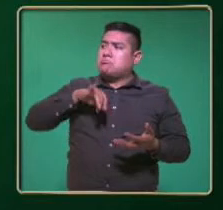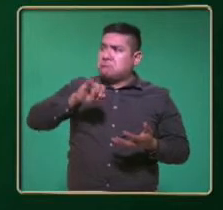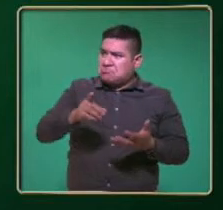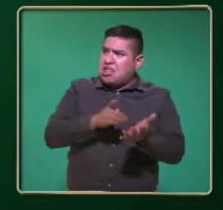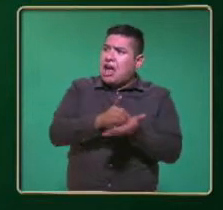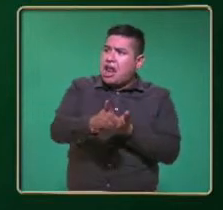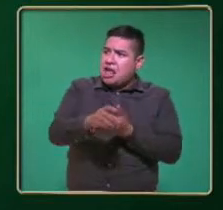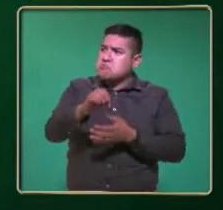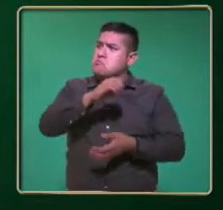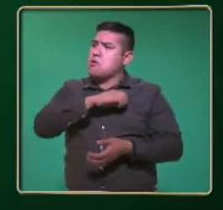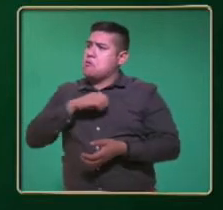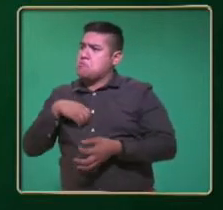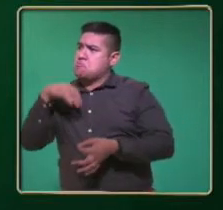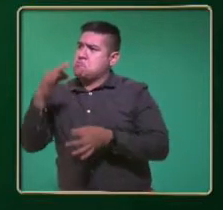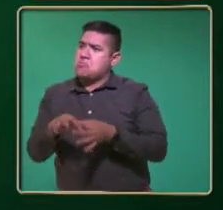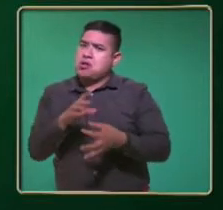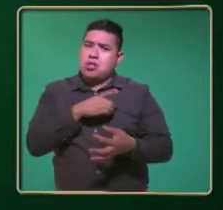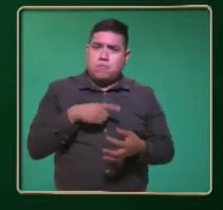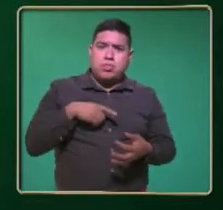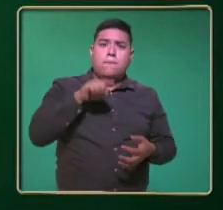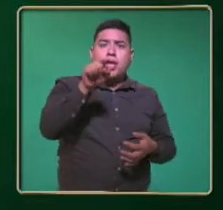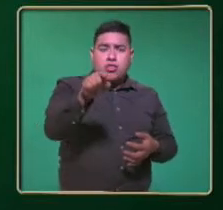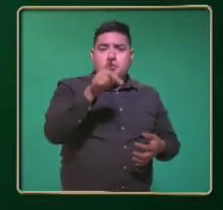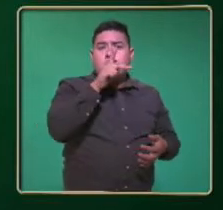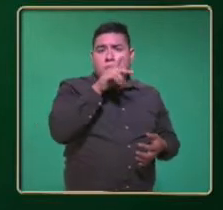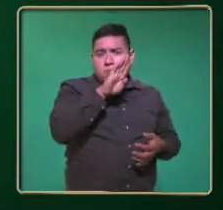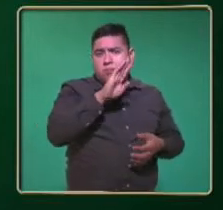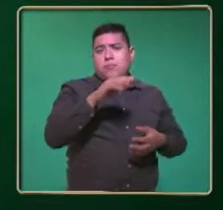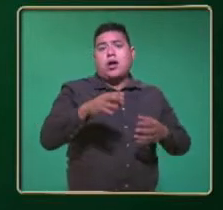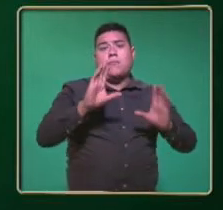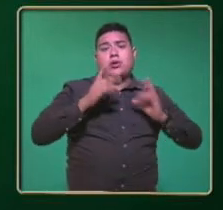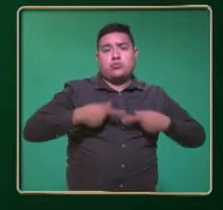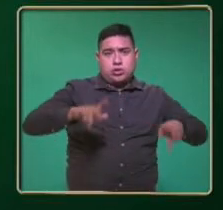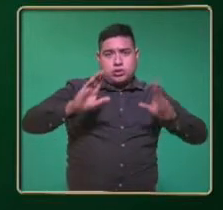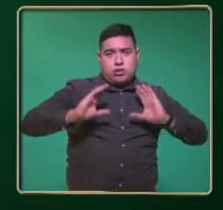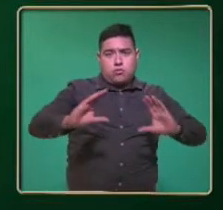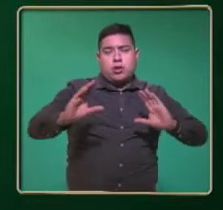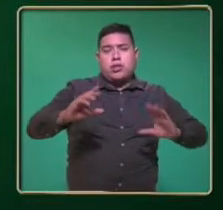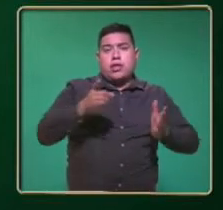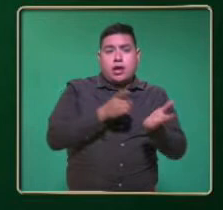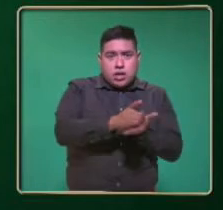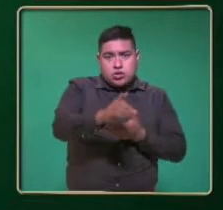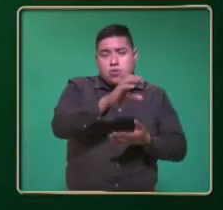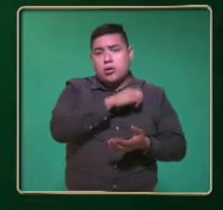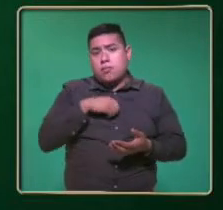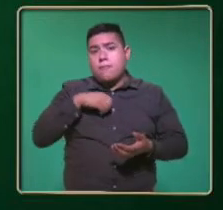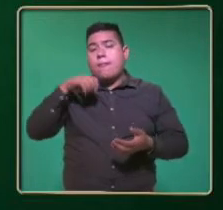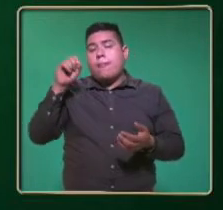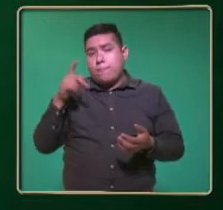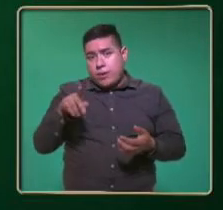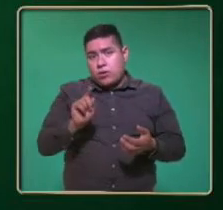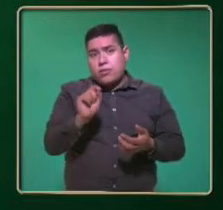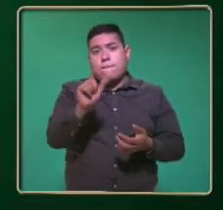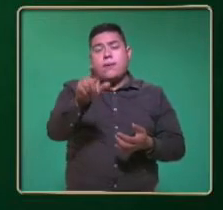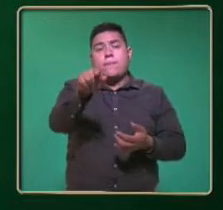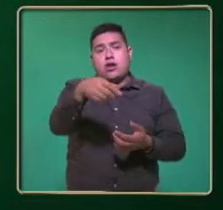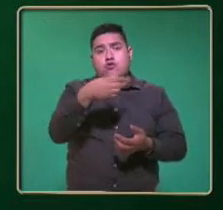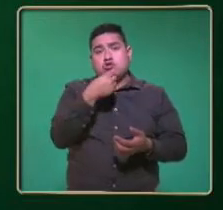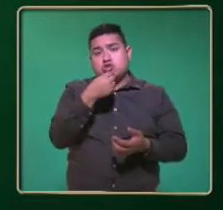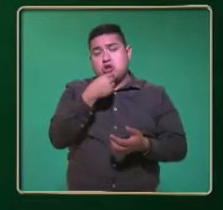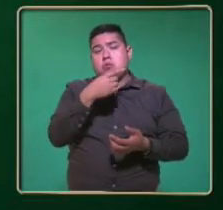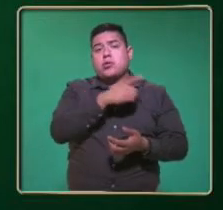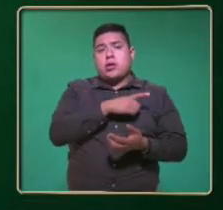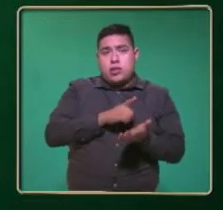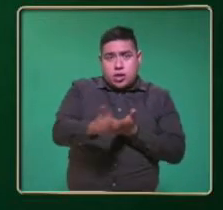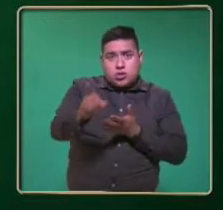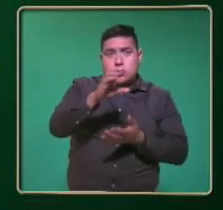derechos y obligaciones para los padres de familia, tutores, ¿verdad? Pero también hay derechos y obligaciones para los niños. Y